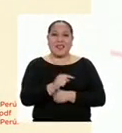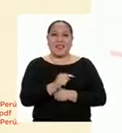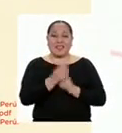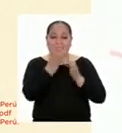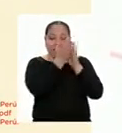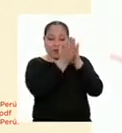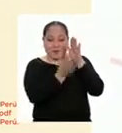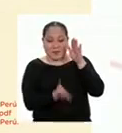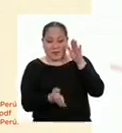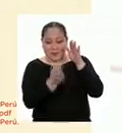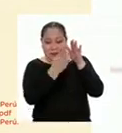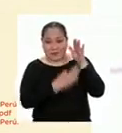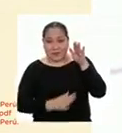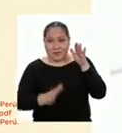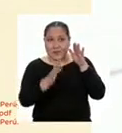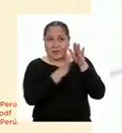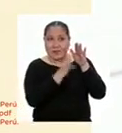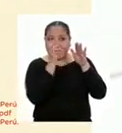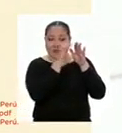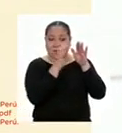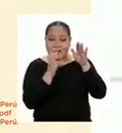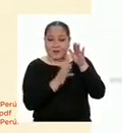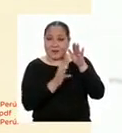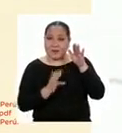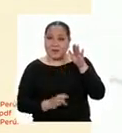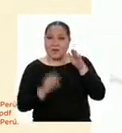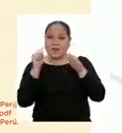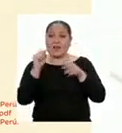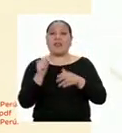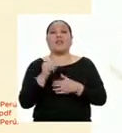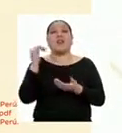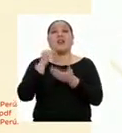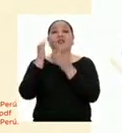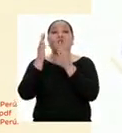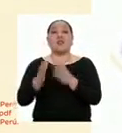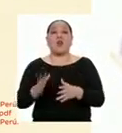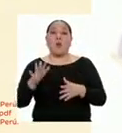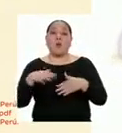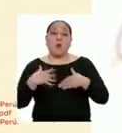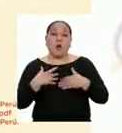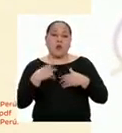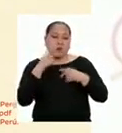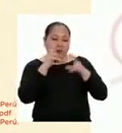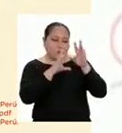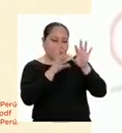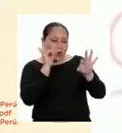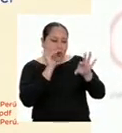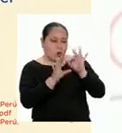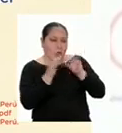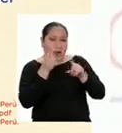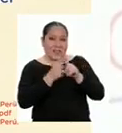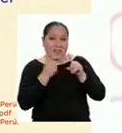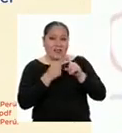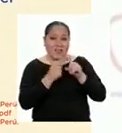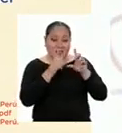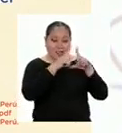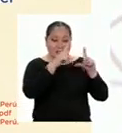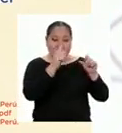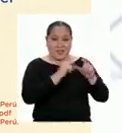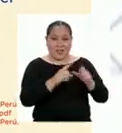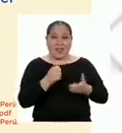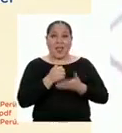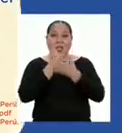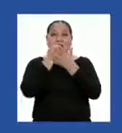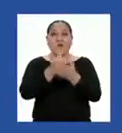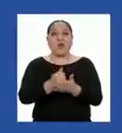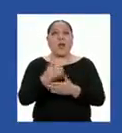mismo formato y espacio. De esa forma, los estudiantes pueden contrastar textos y enriquecer su proceso